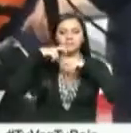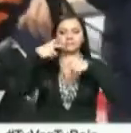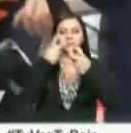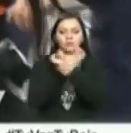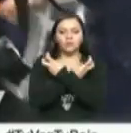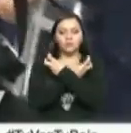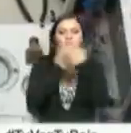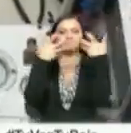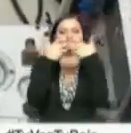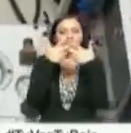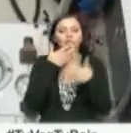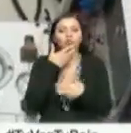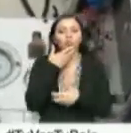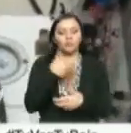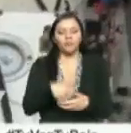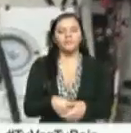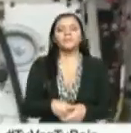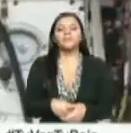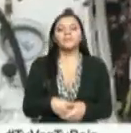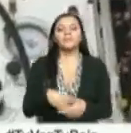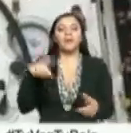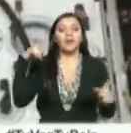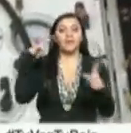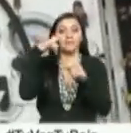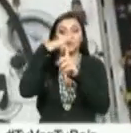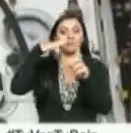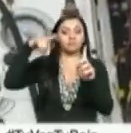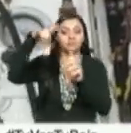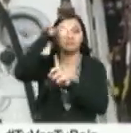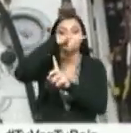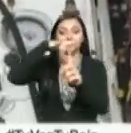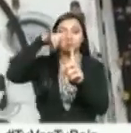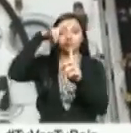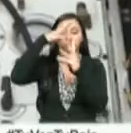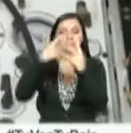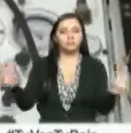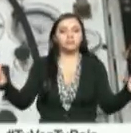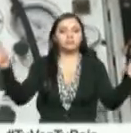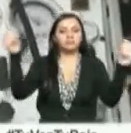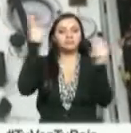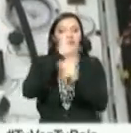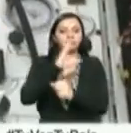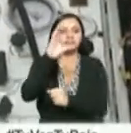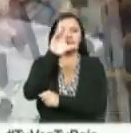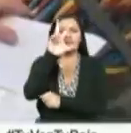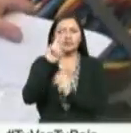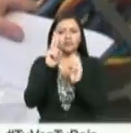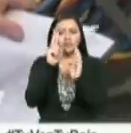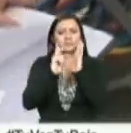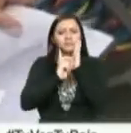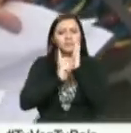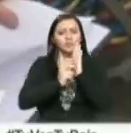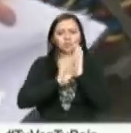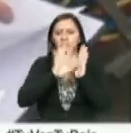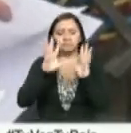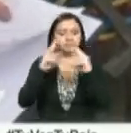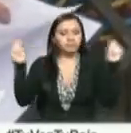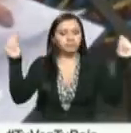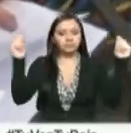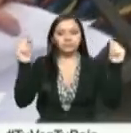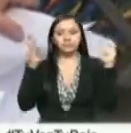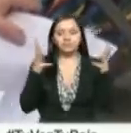identificados. El avión desapareció de los radares el domingo, 2 minutos después de despegar del aeropuerto de Sochi, en el sur del